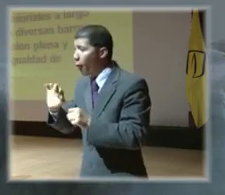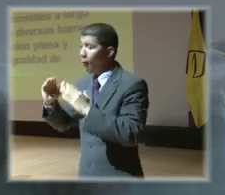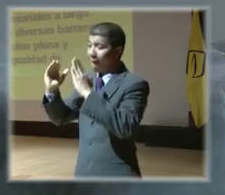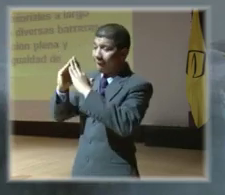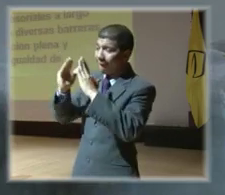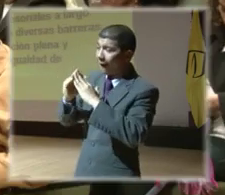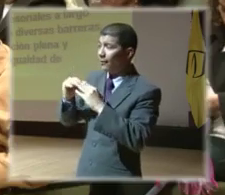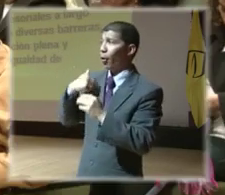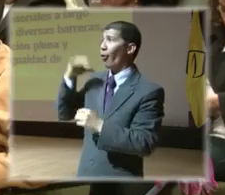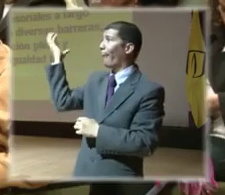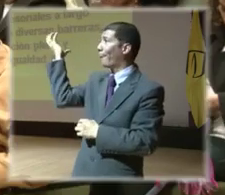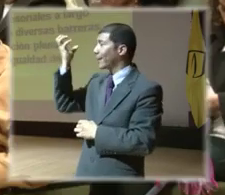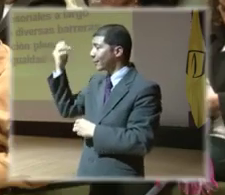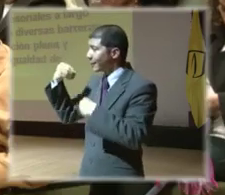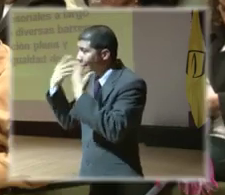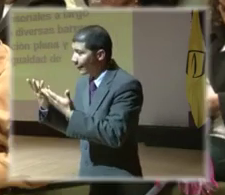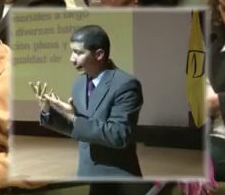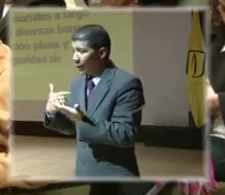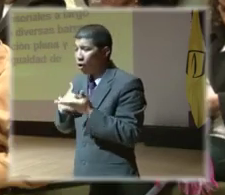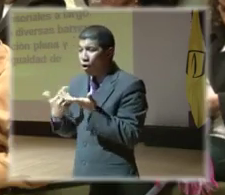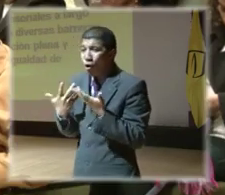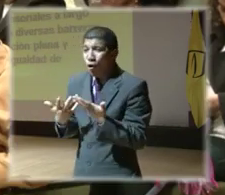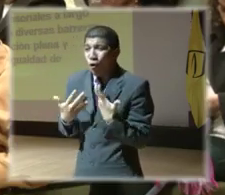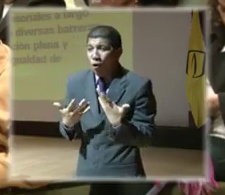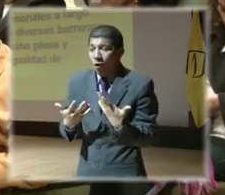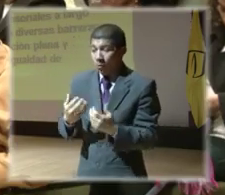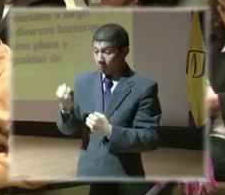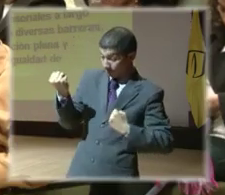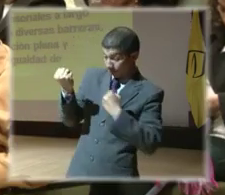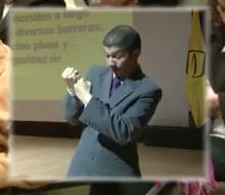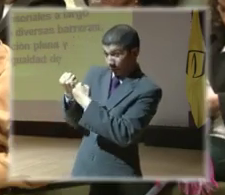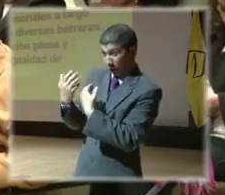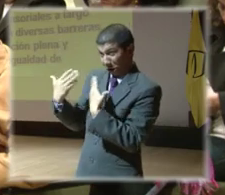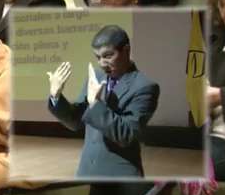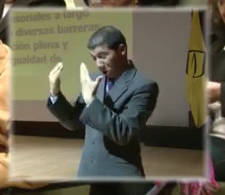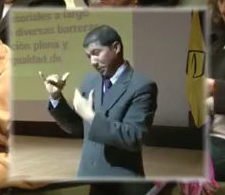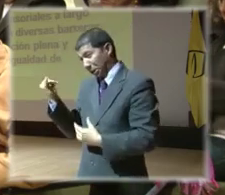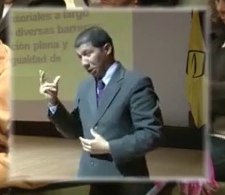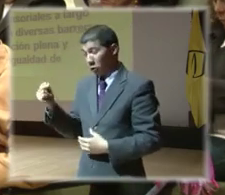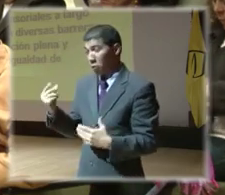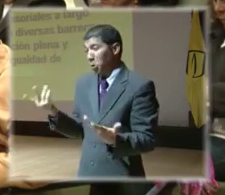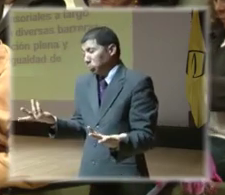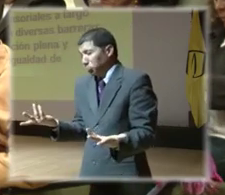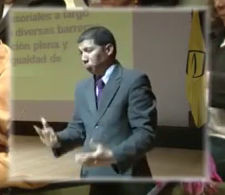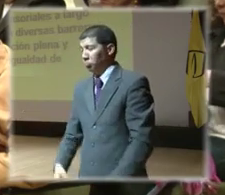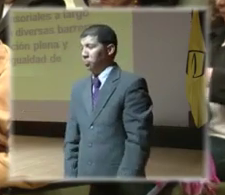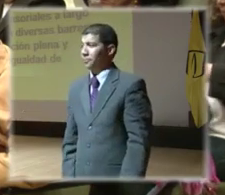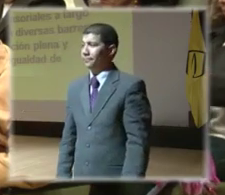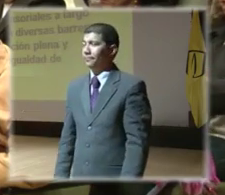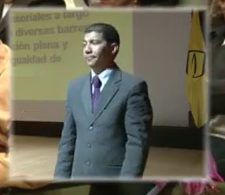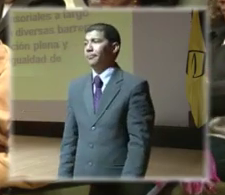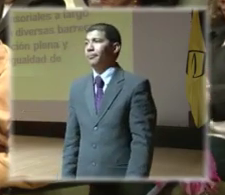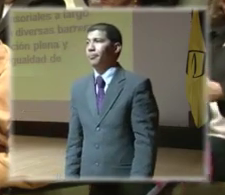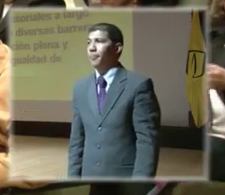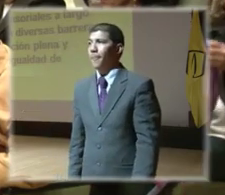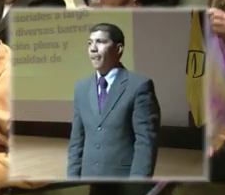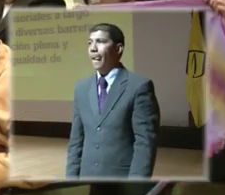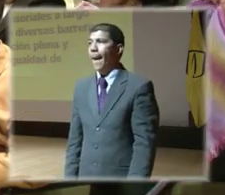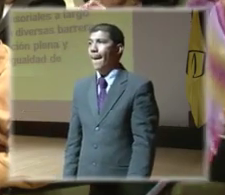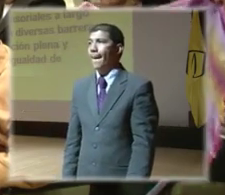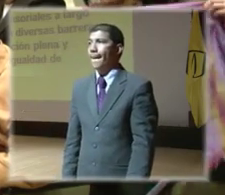preguntarte, ¿qué has en tu experiencia que podrías responder? Bien. Yo creo